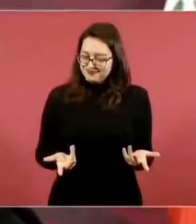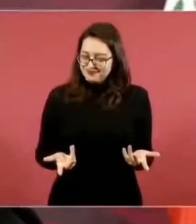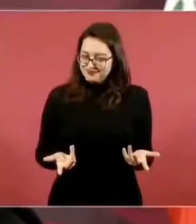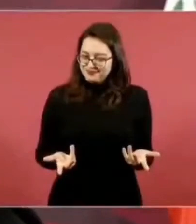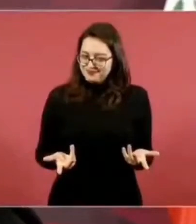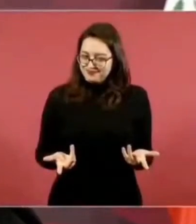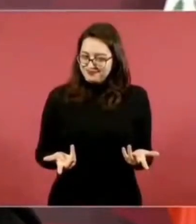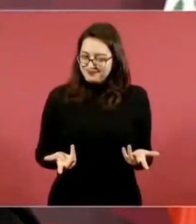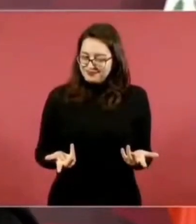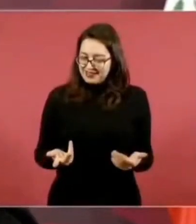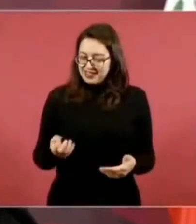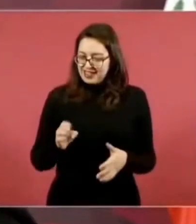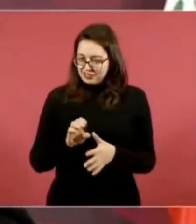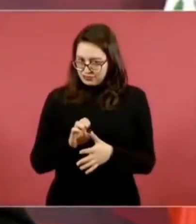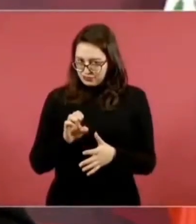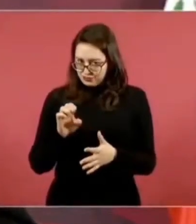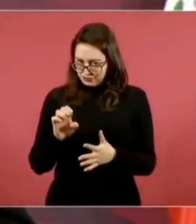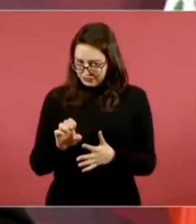legal